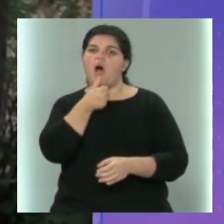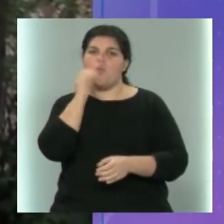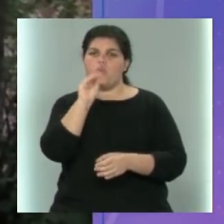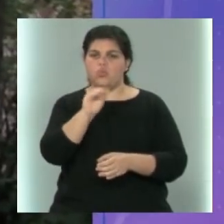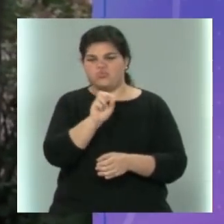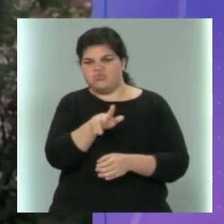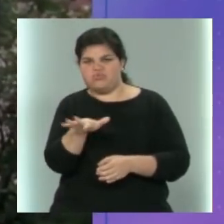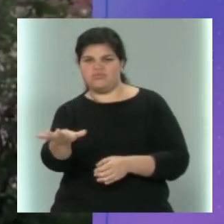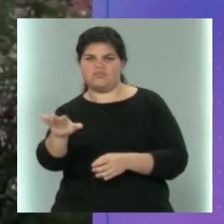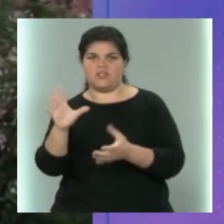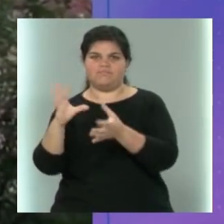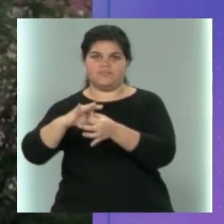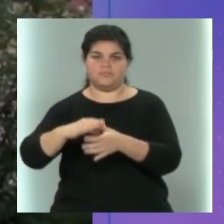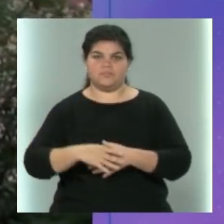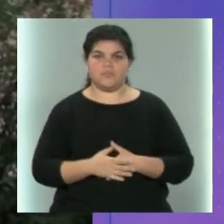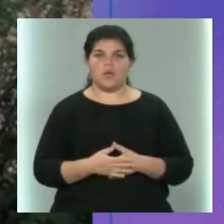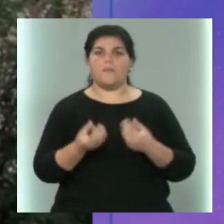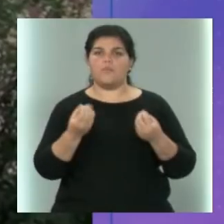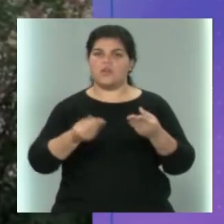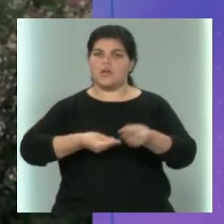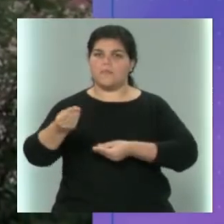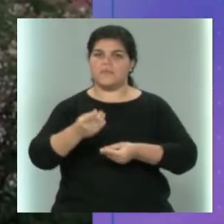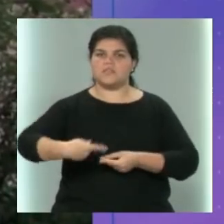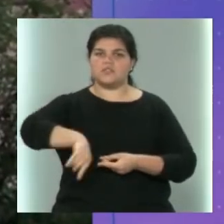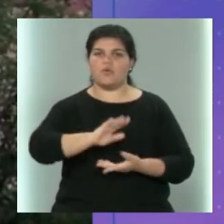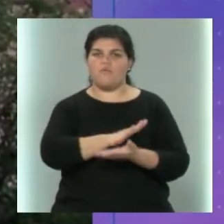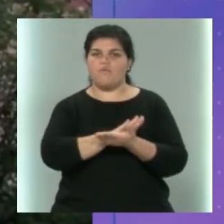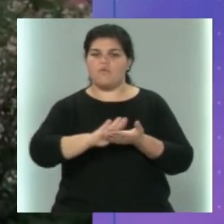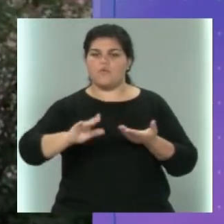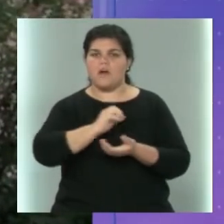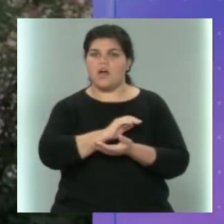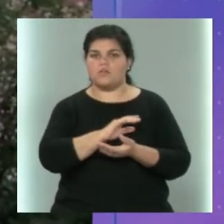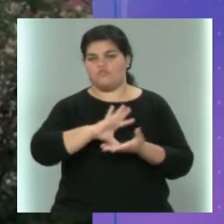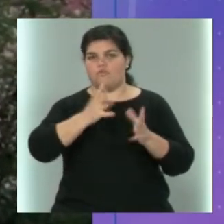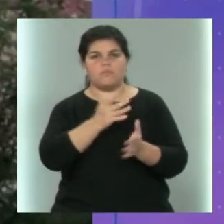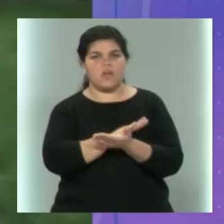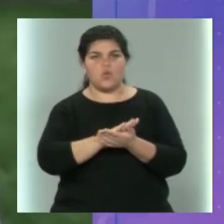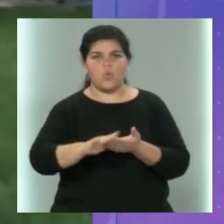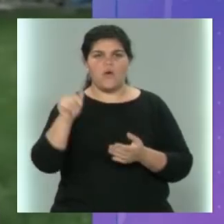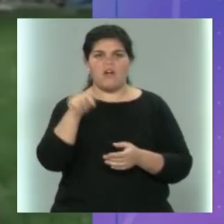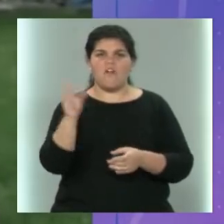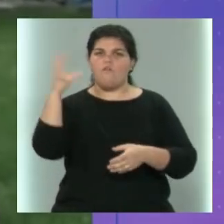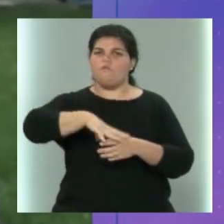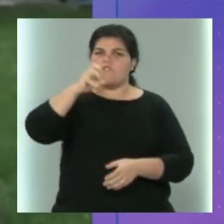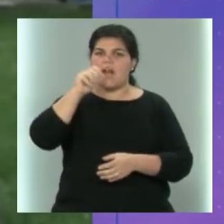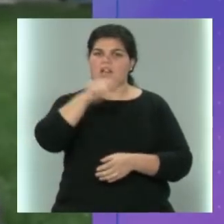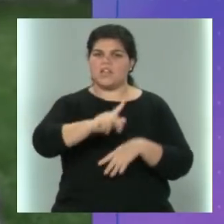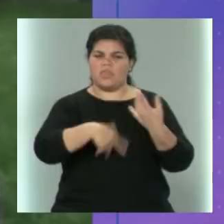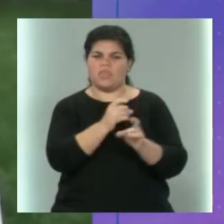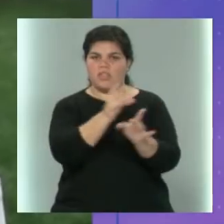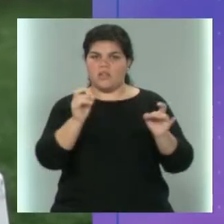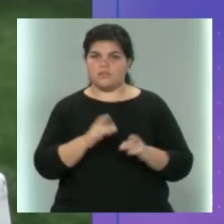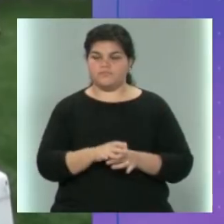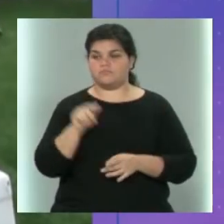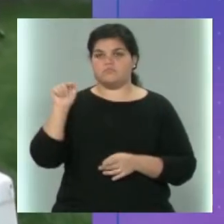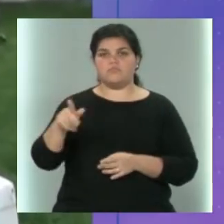qué estas empresas pueden imponer una nueva técnica de explotación de fracking siendo tan dañina? Clinton dijo que era